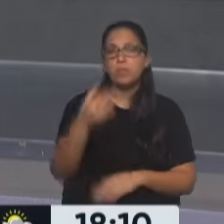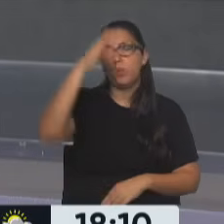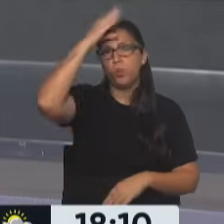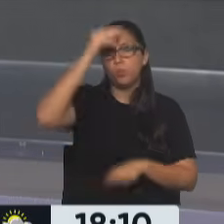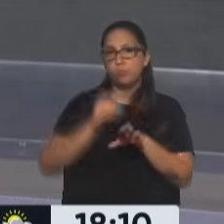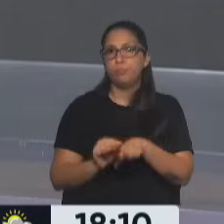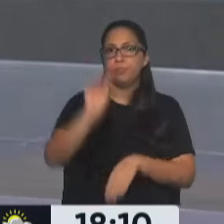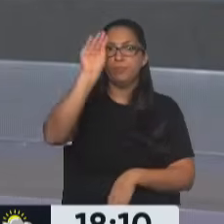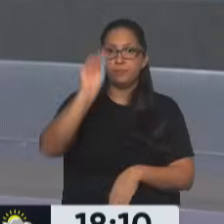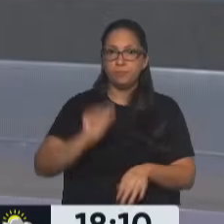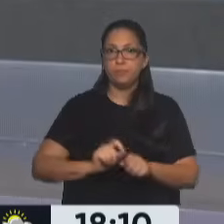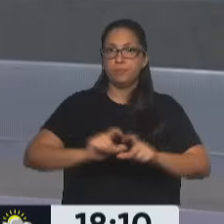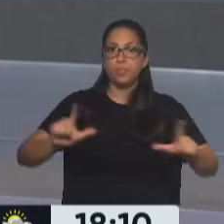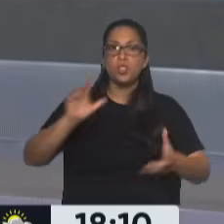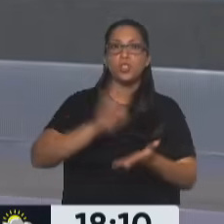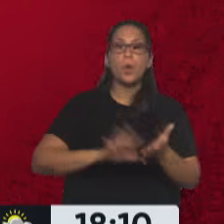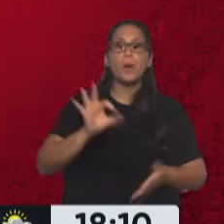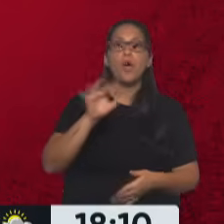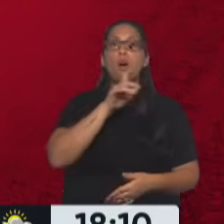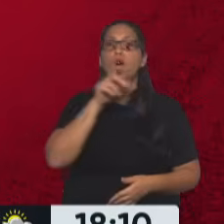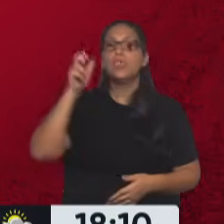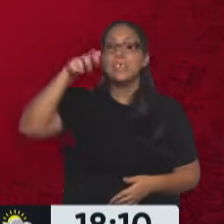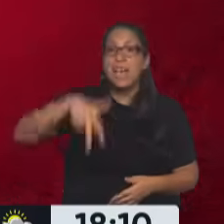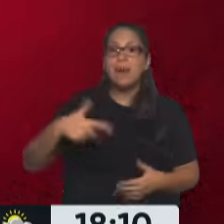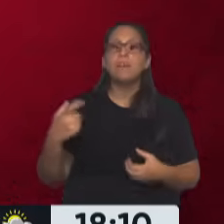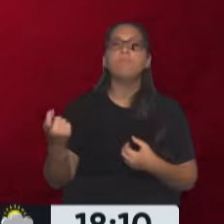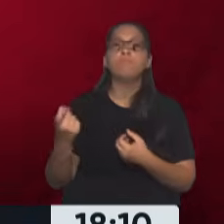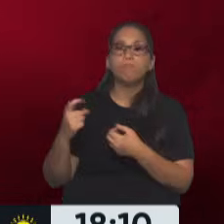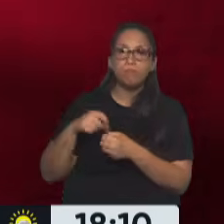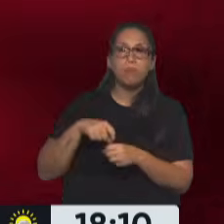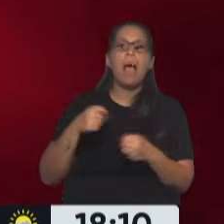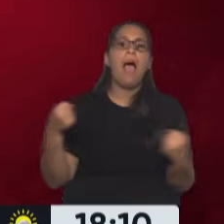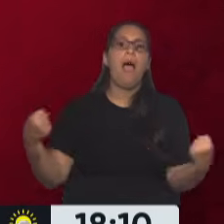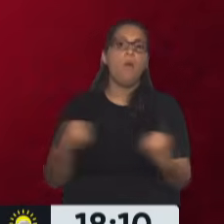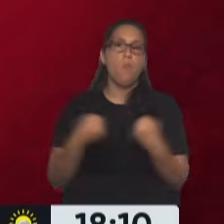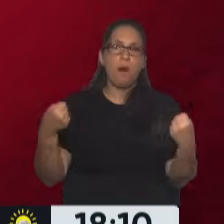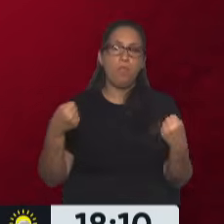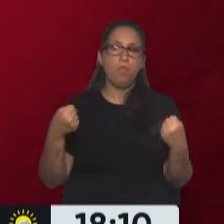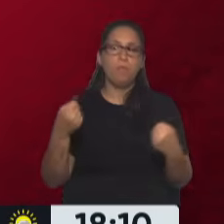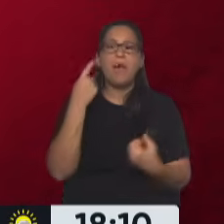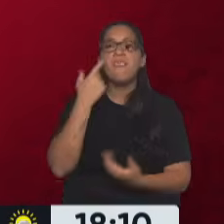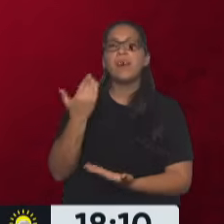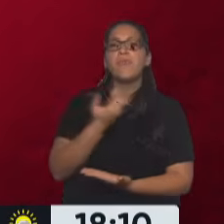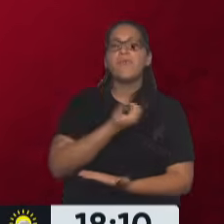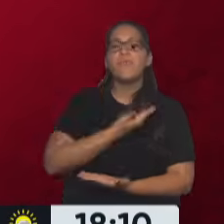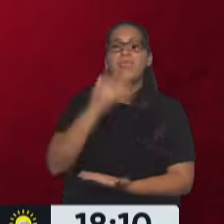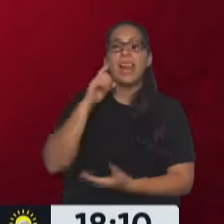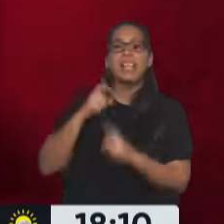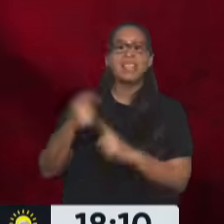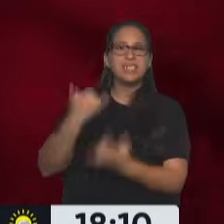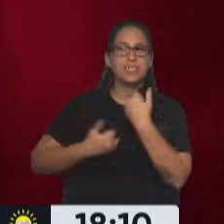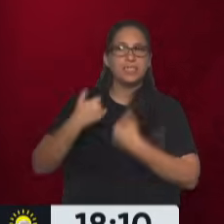Trump con respecto al acuerdo con la OTAN, que iba a ser base y que iba a llevar tranquilidad y distensión. Félix Taylor nos da a conocer el